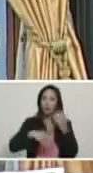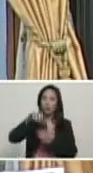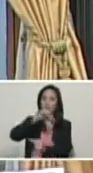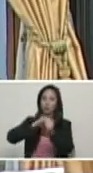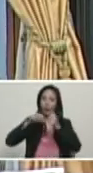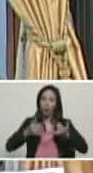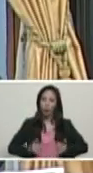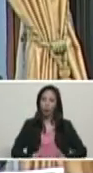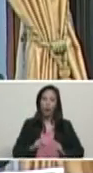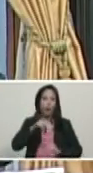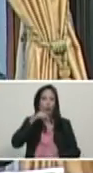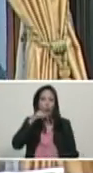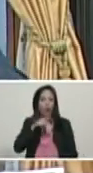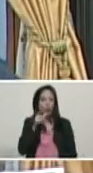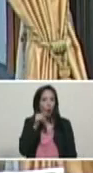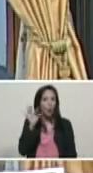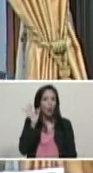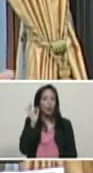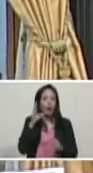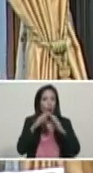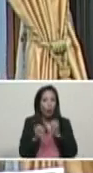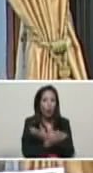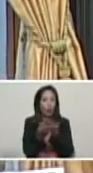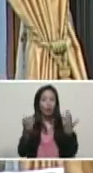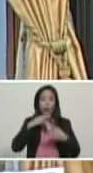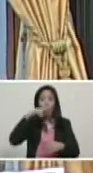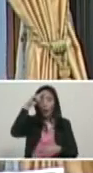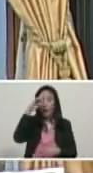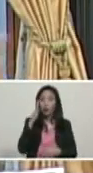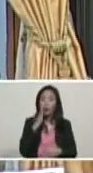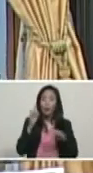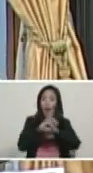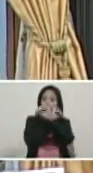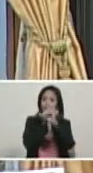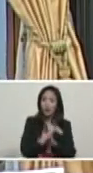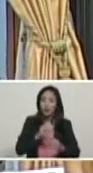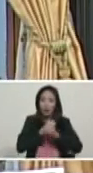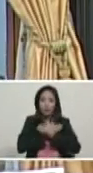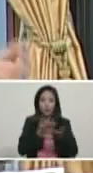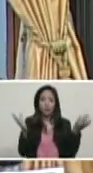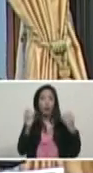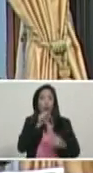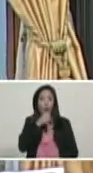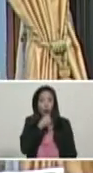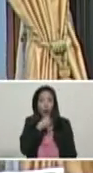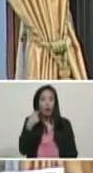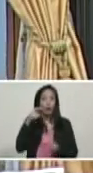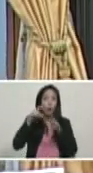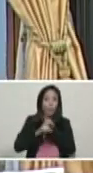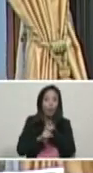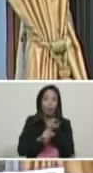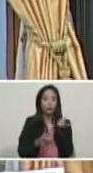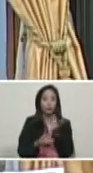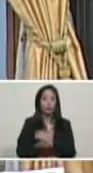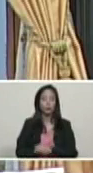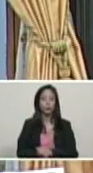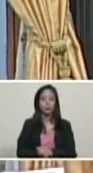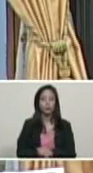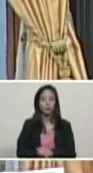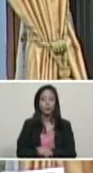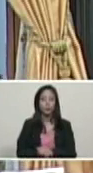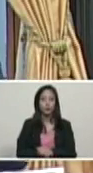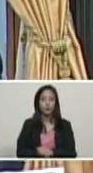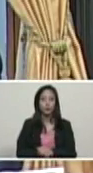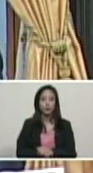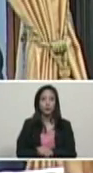a tu nieto, a tu nieta. Haz feliz a tu padre, a tu madre, a tu abuelo, a tu abuela, a tu esposo, a tu esposa, a